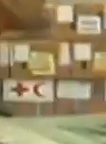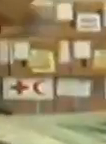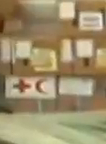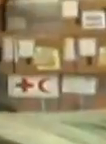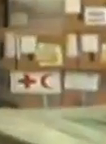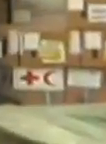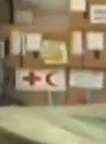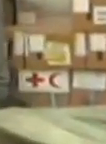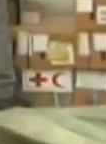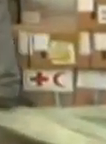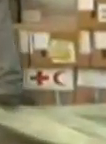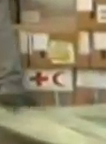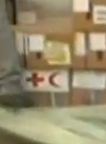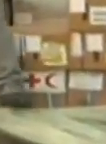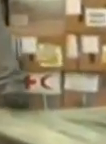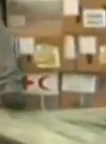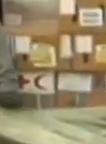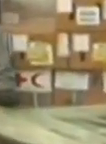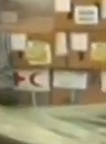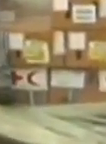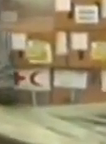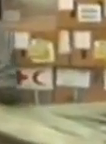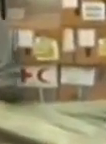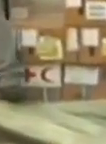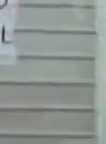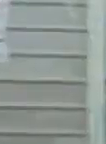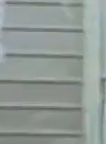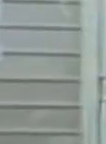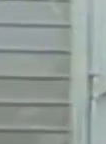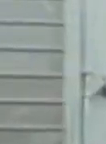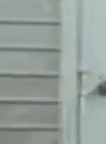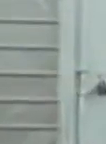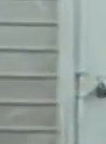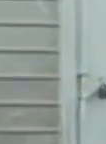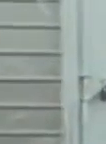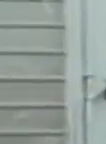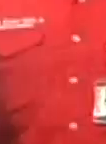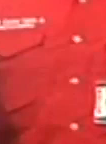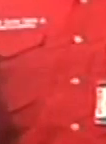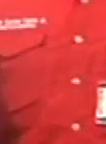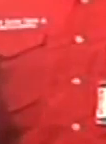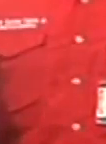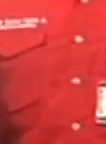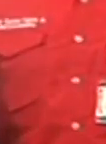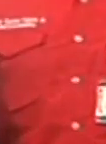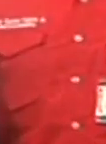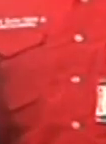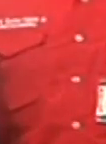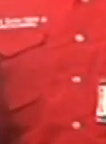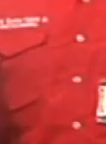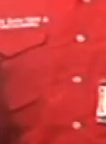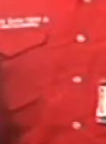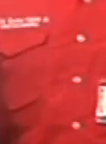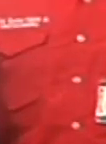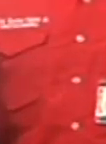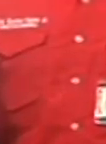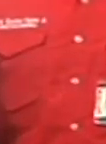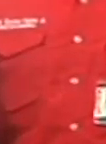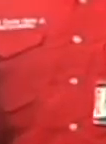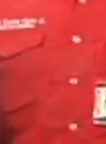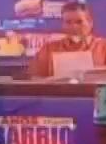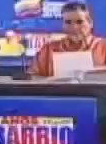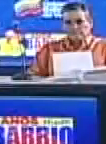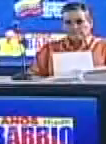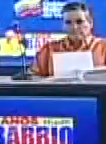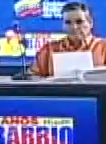humanitaria. Entonces, estamos aquí contentos recibiendo este cargamento, que va a ser distribuido la mitad de ellos para nuestro Sistema Público Nacional de